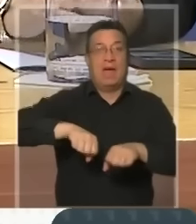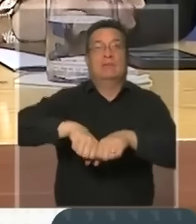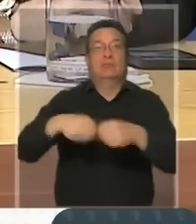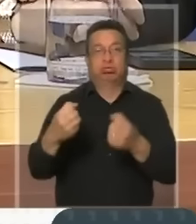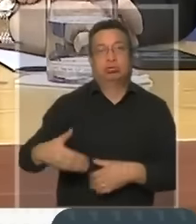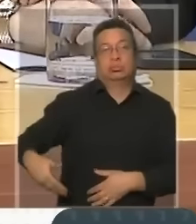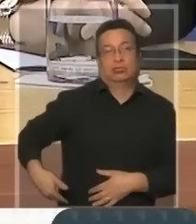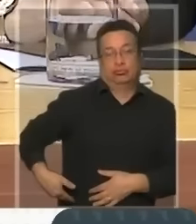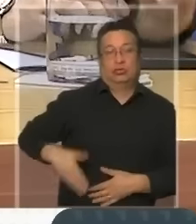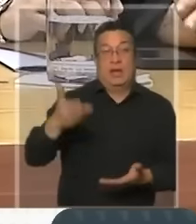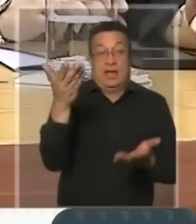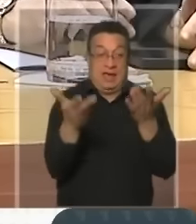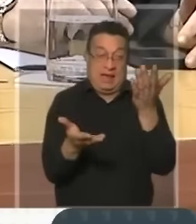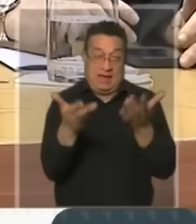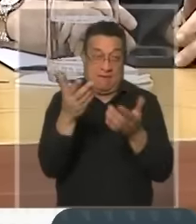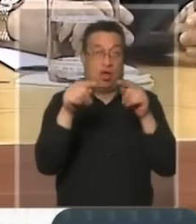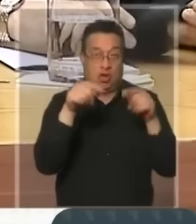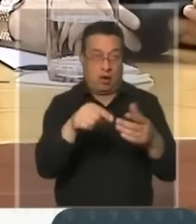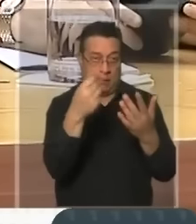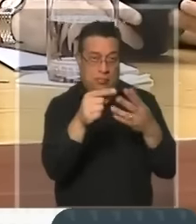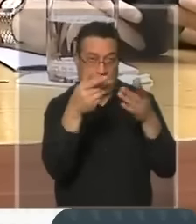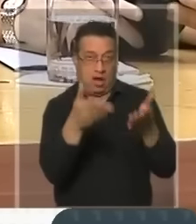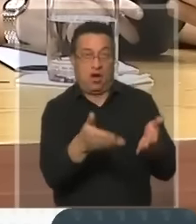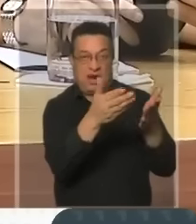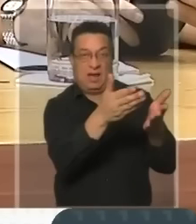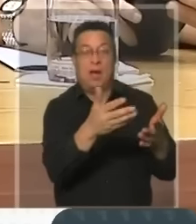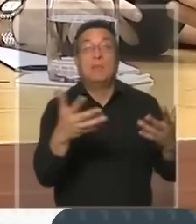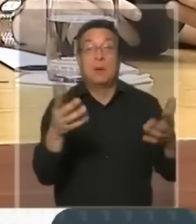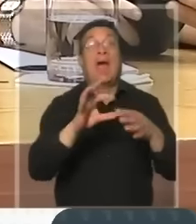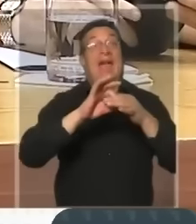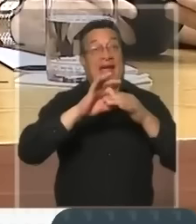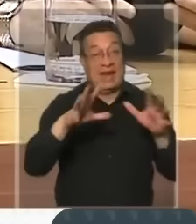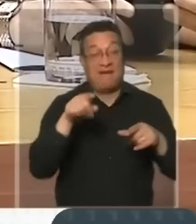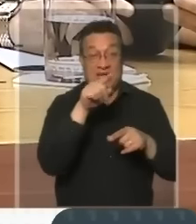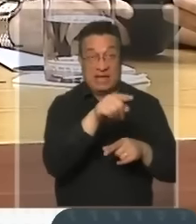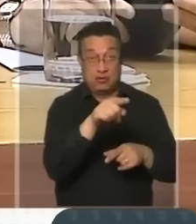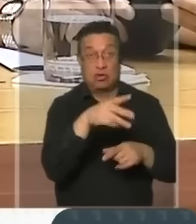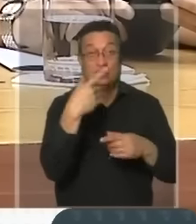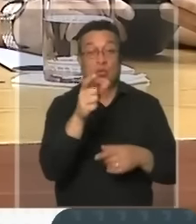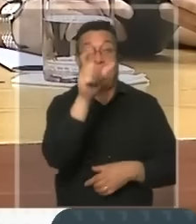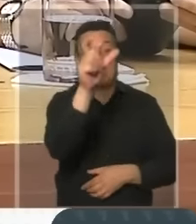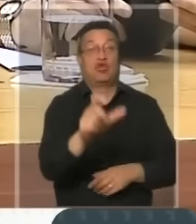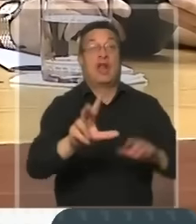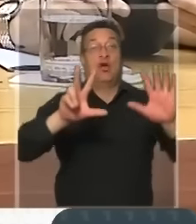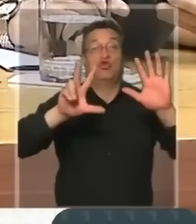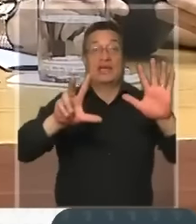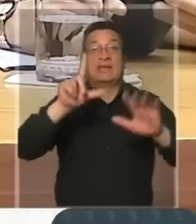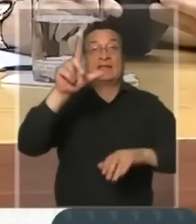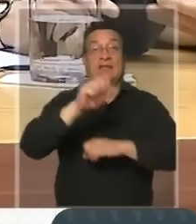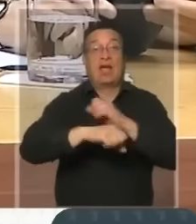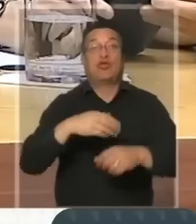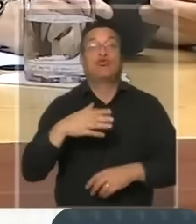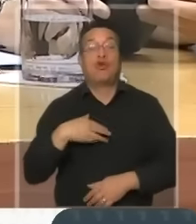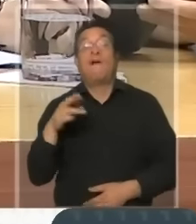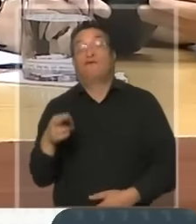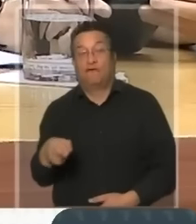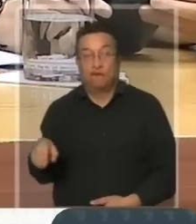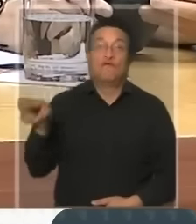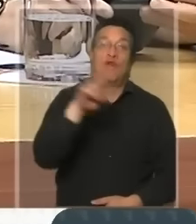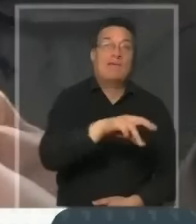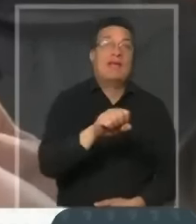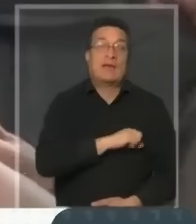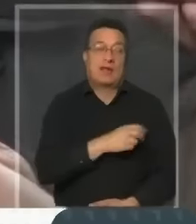que se estaba evaluando su tratamiento. Dada la gravedad de este cuadro, en una persona de 87 años decidí volver inmediatamente a Santiago